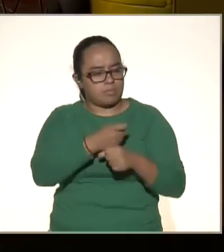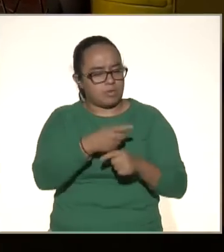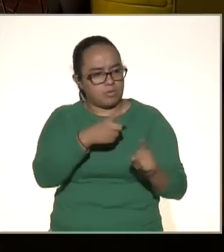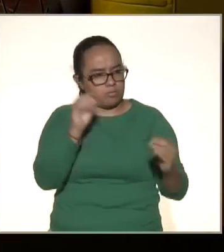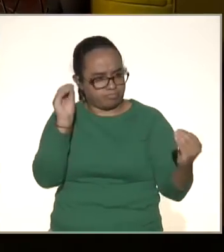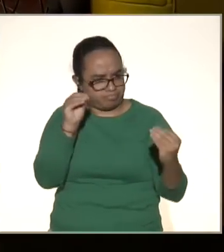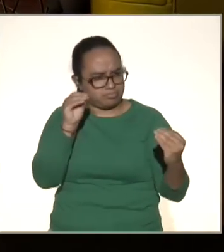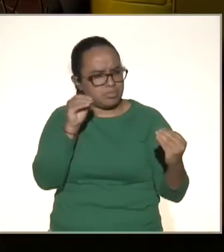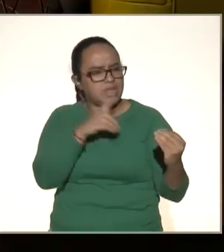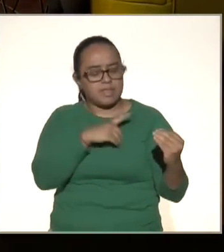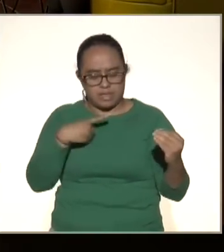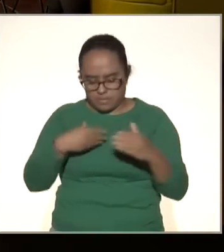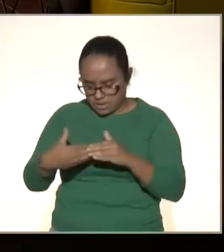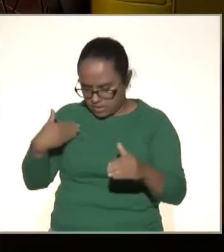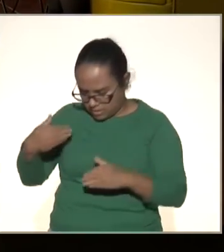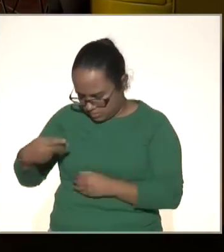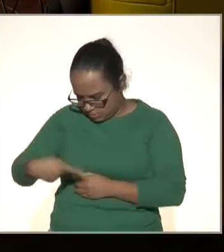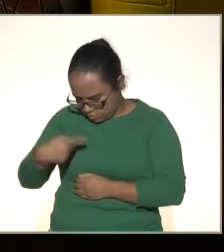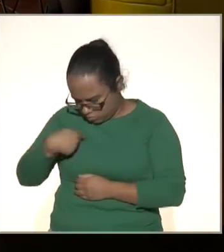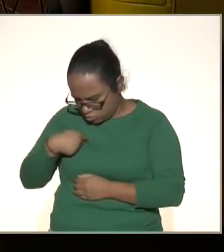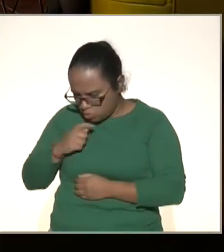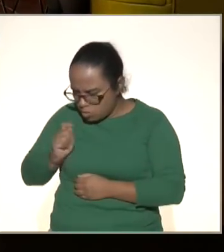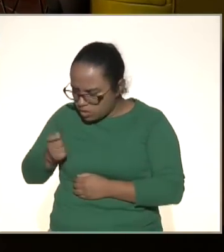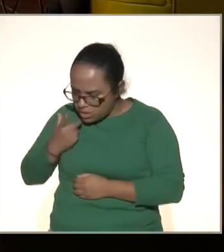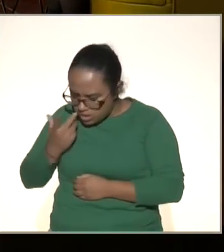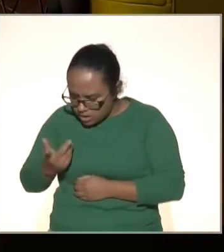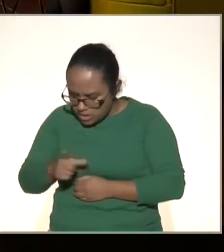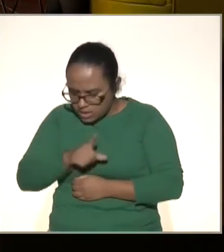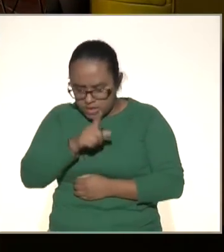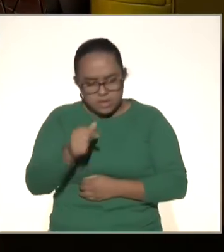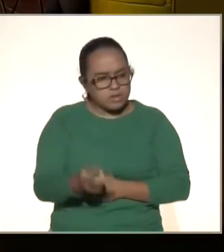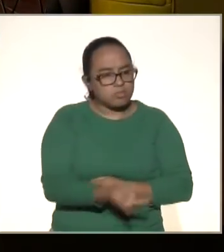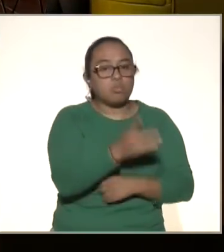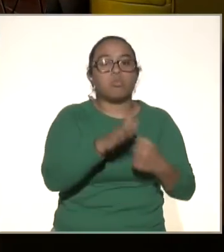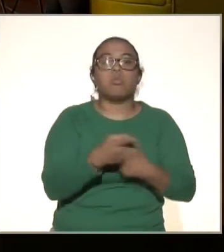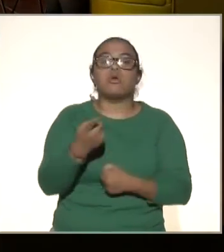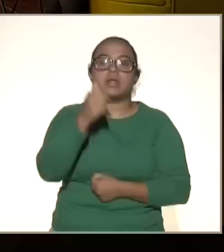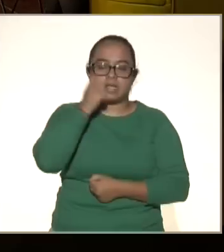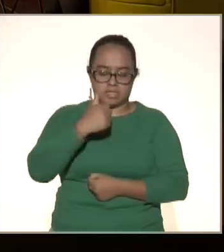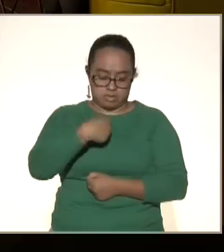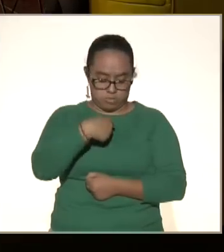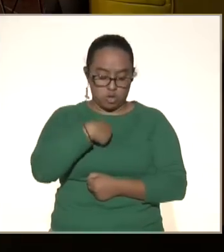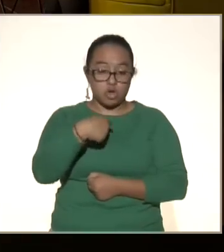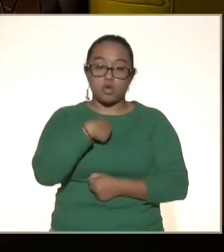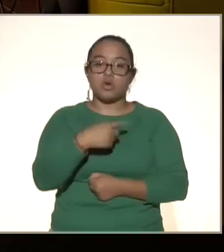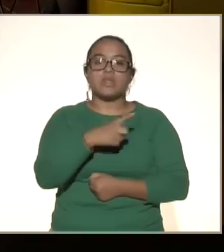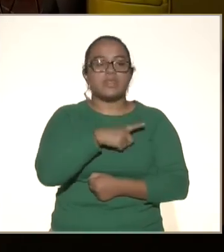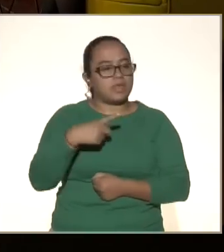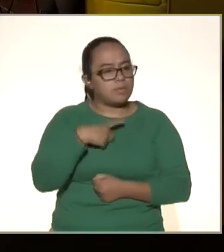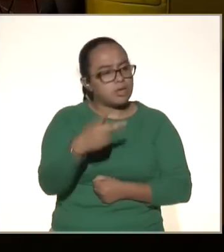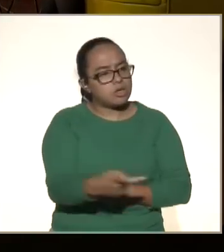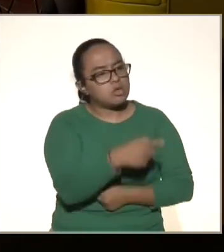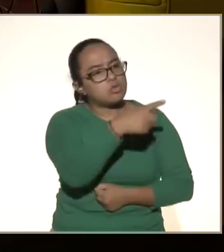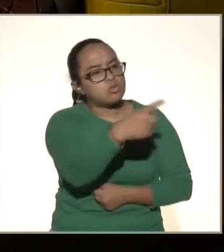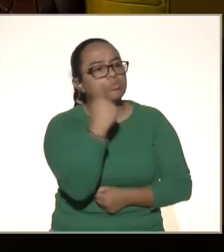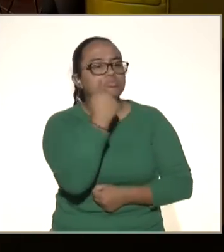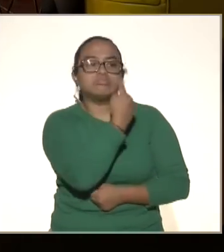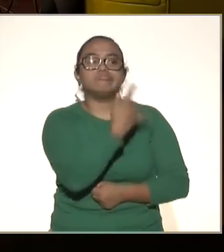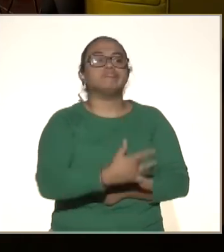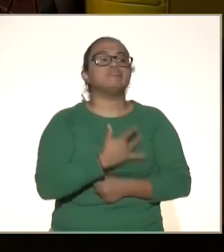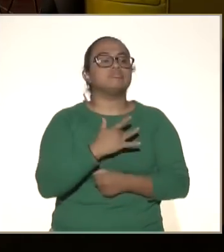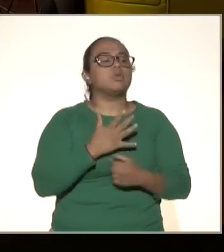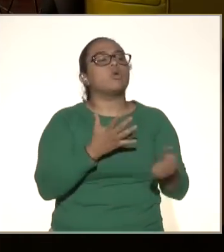quieres al otro, porque siempre estoy desde mí. Entonces, ¿tú qué quieres? ¿Tú cómo lo ves? ¿Tú